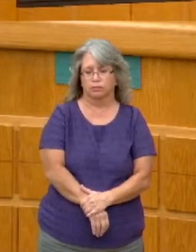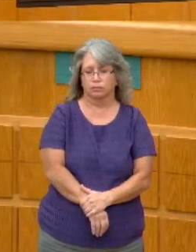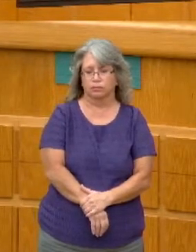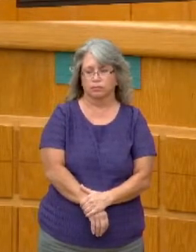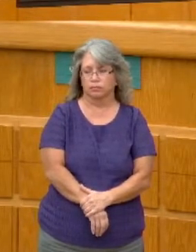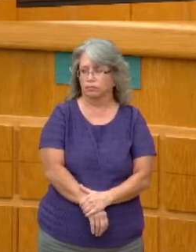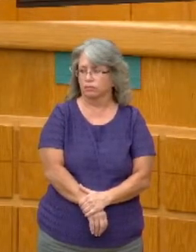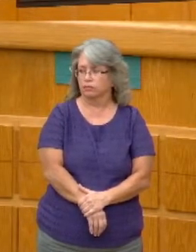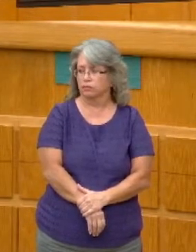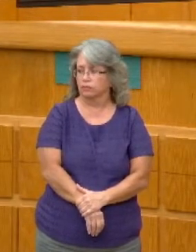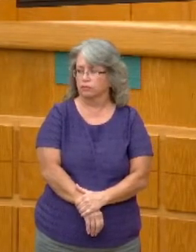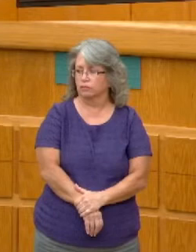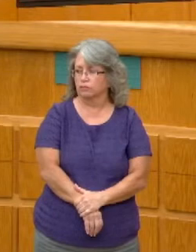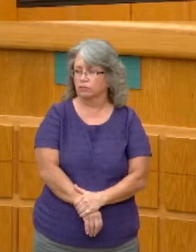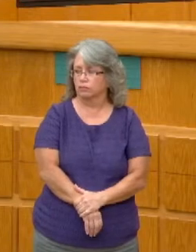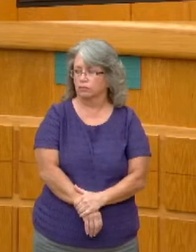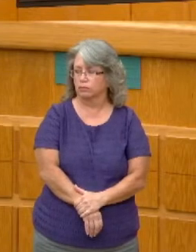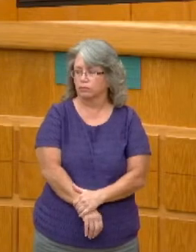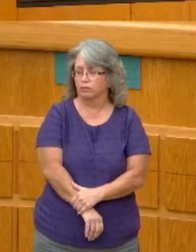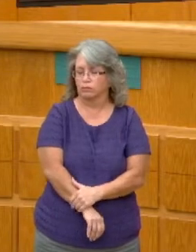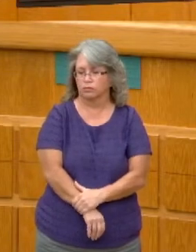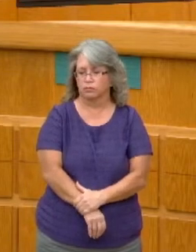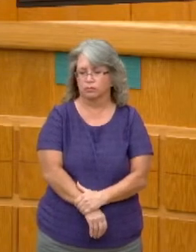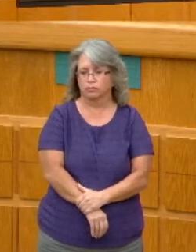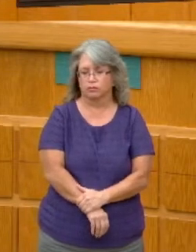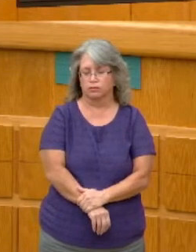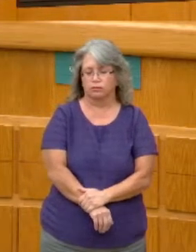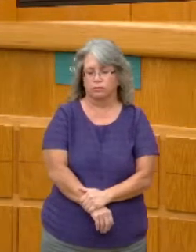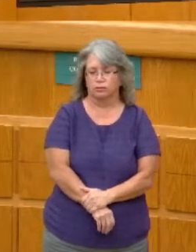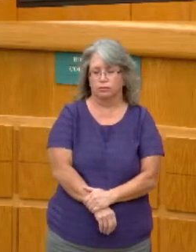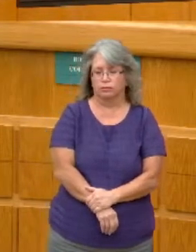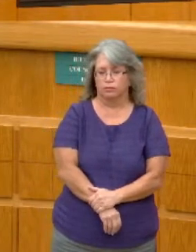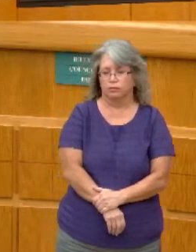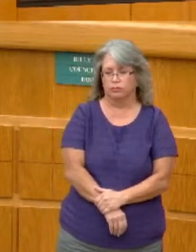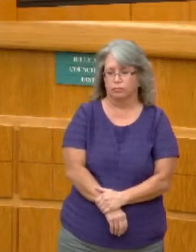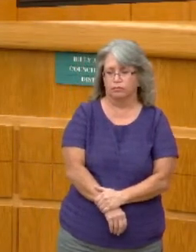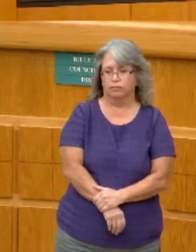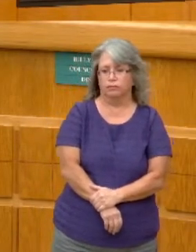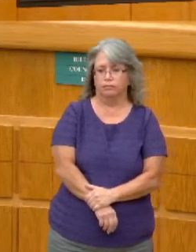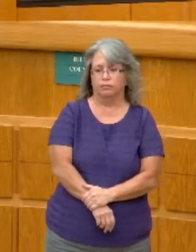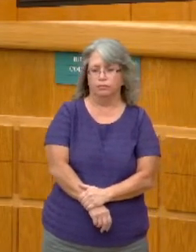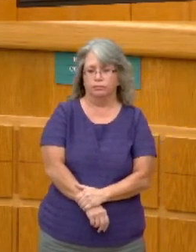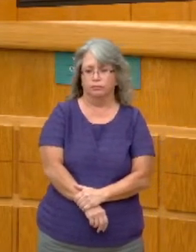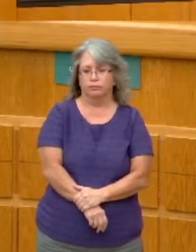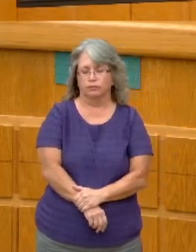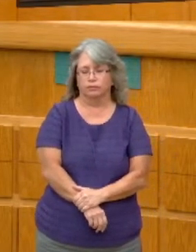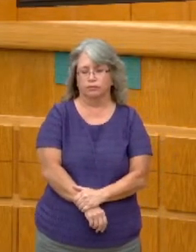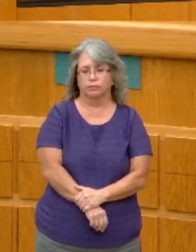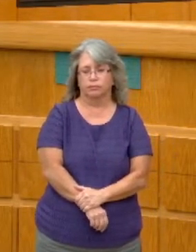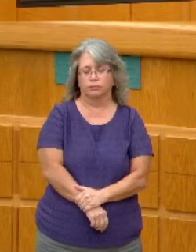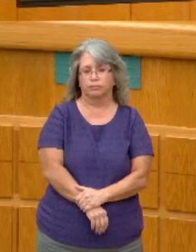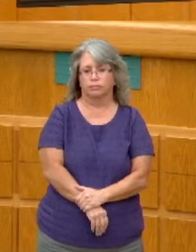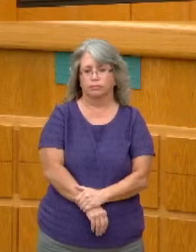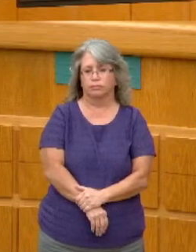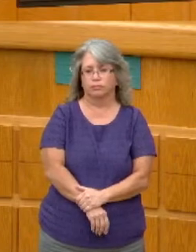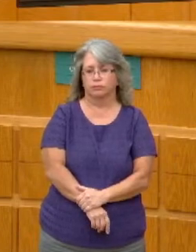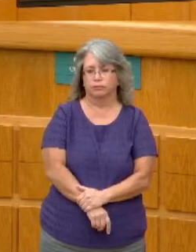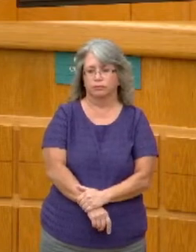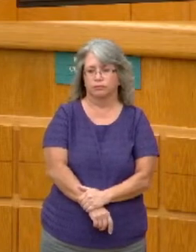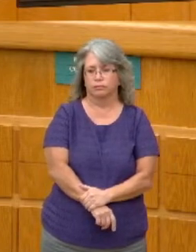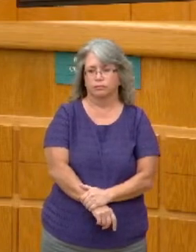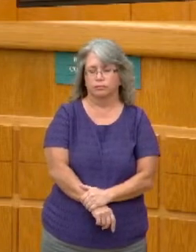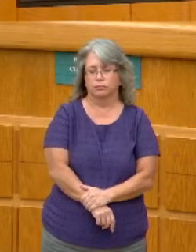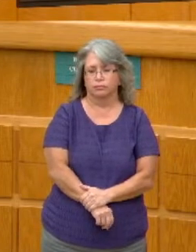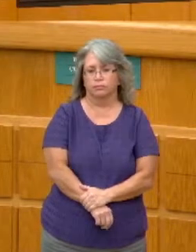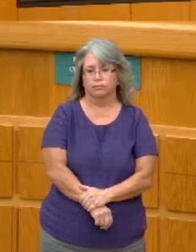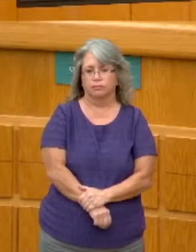aprueba la vacuna de refuerzo, entonces las primeras personas en recibirlas serían aquellas que recibieron la vacuna a principios de este año, incluyendo